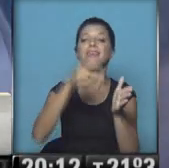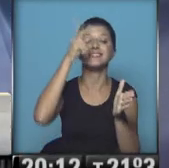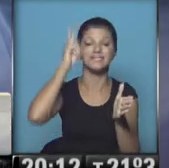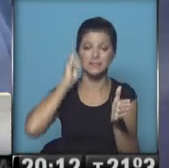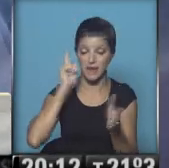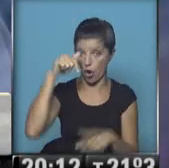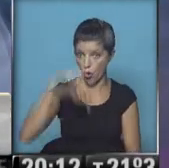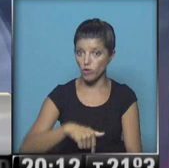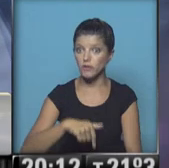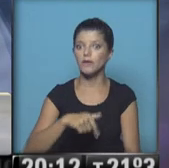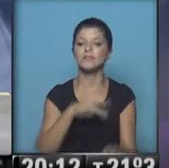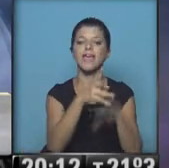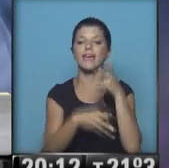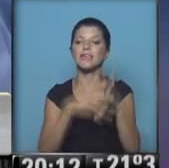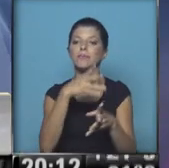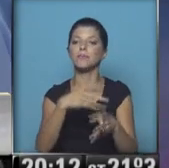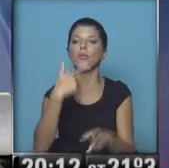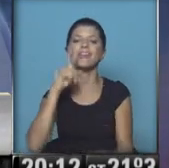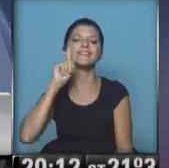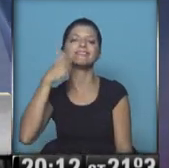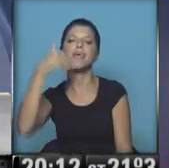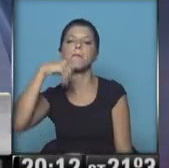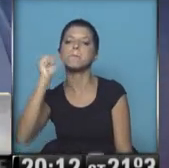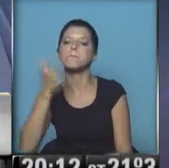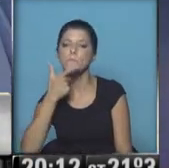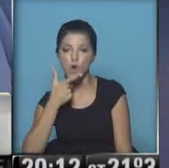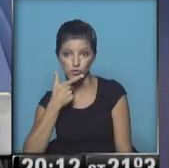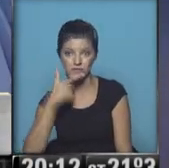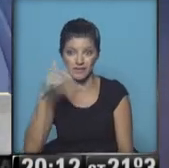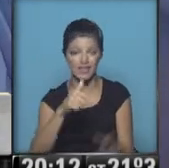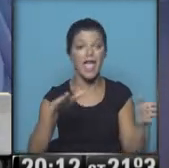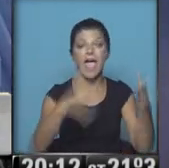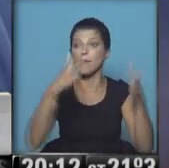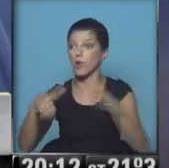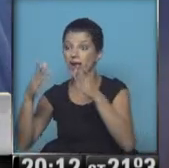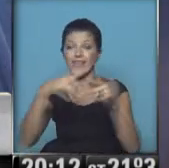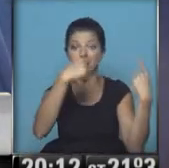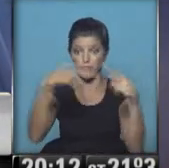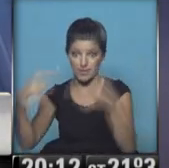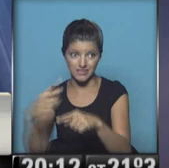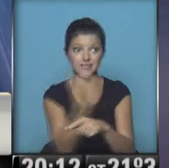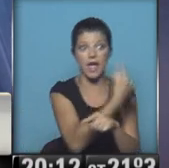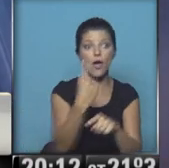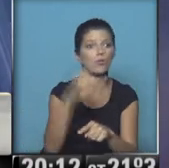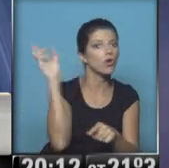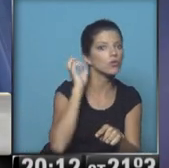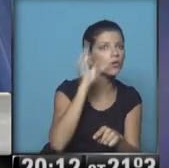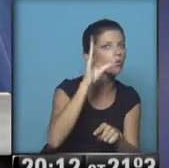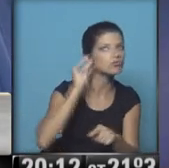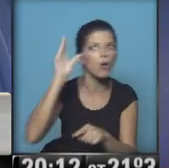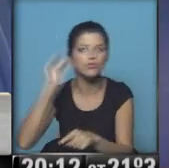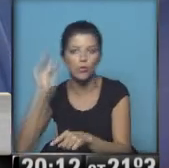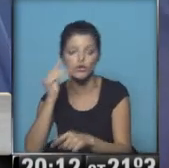momento, equipos sísmicos localizados en diferentes volcanes y escuchan los tremores de los volcanes, y hay ciertos tremores